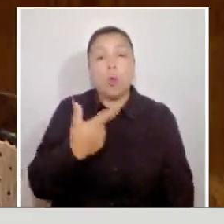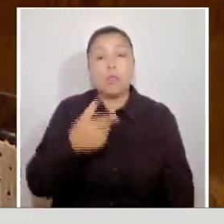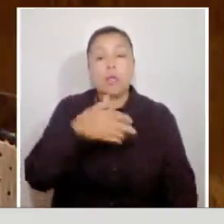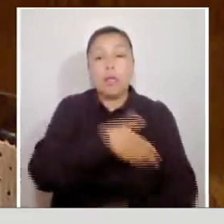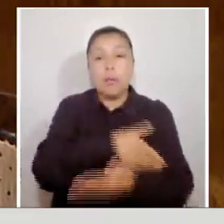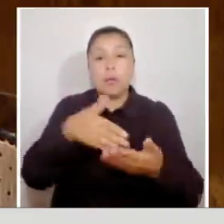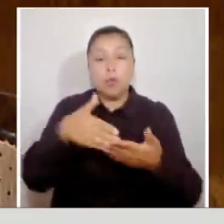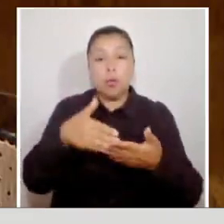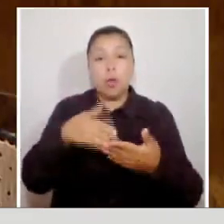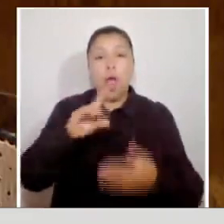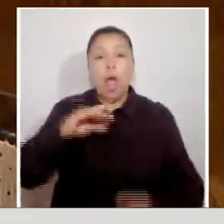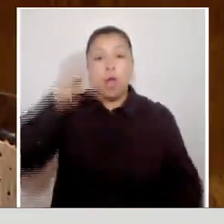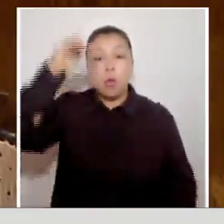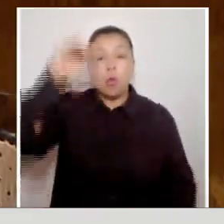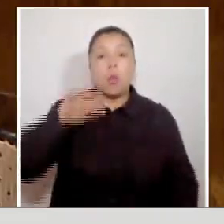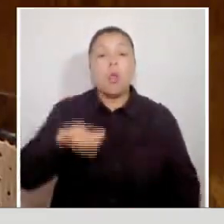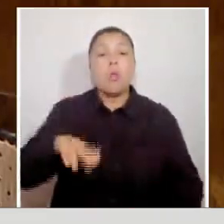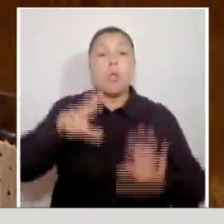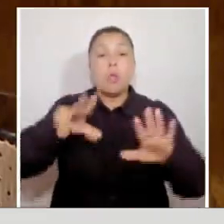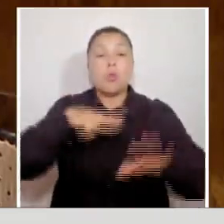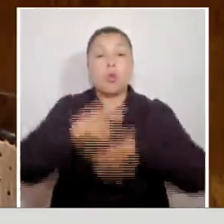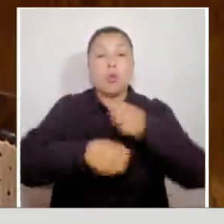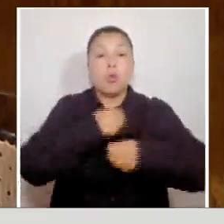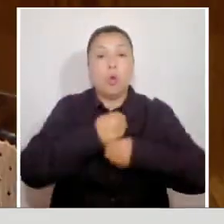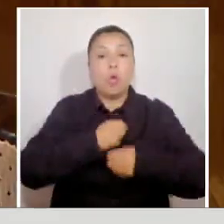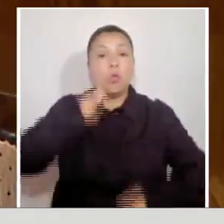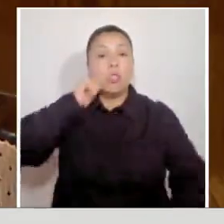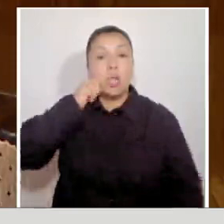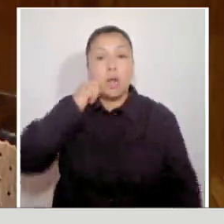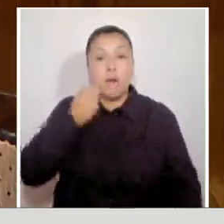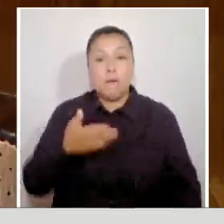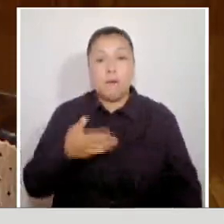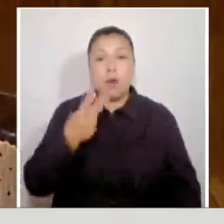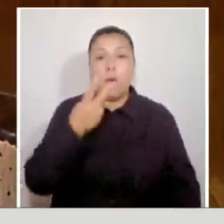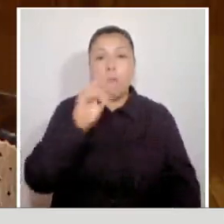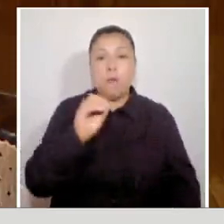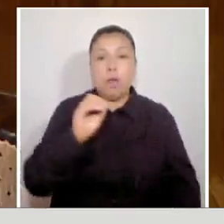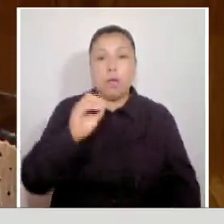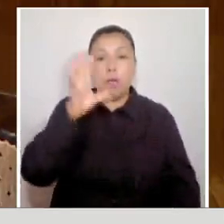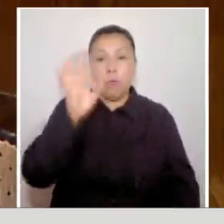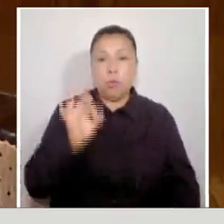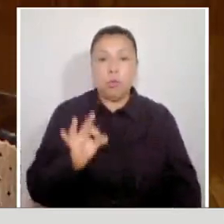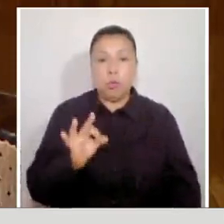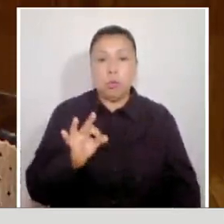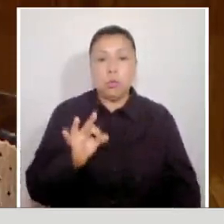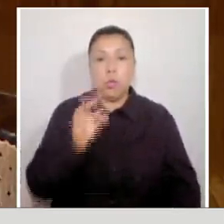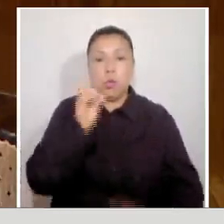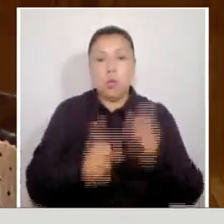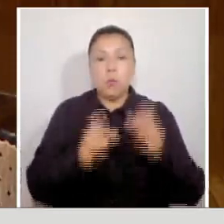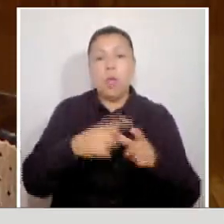adultos mayores de 18 años es decir un 20% de la población Nacional de adultos tiene